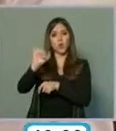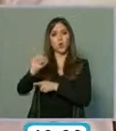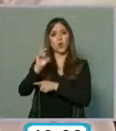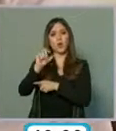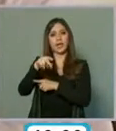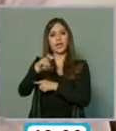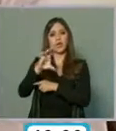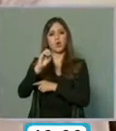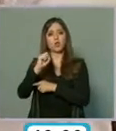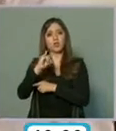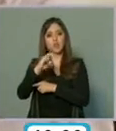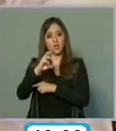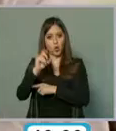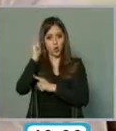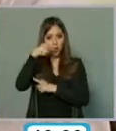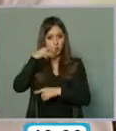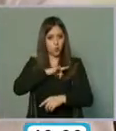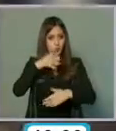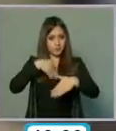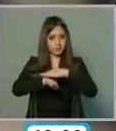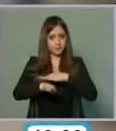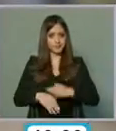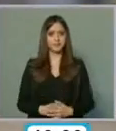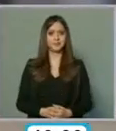Joaquín Cosío. No te lo pierdas.